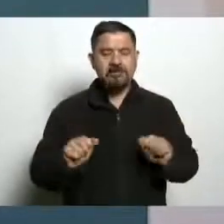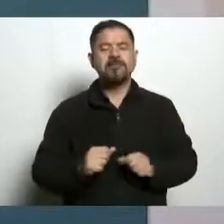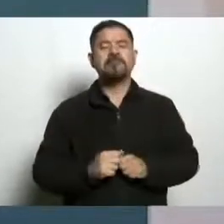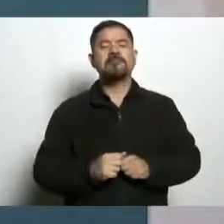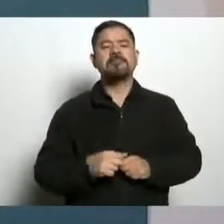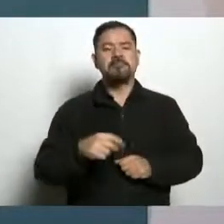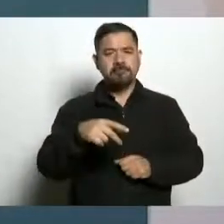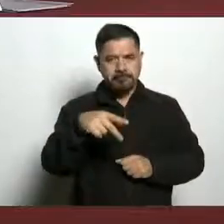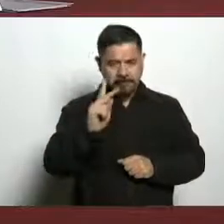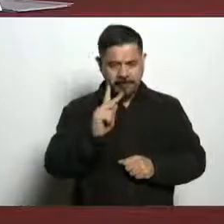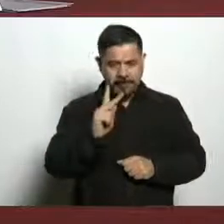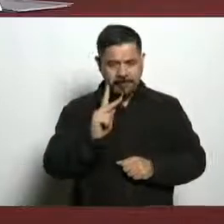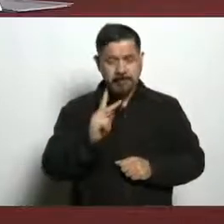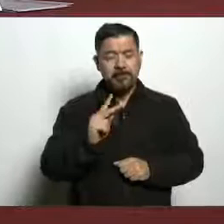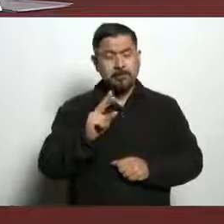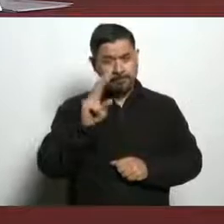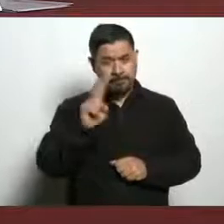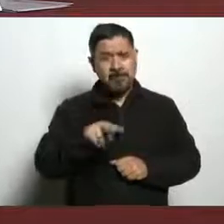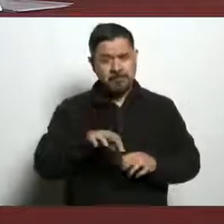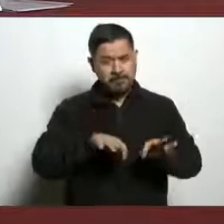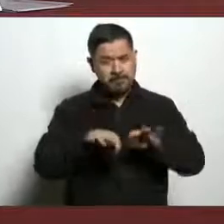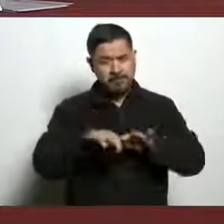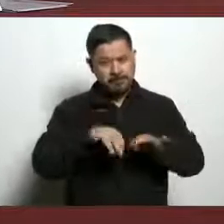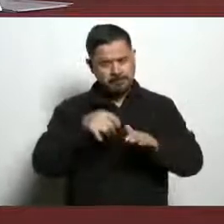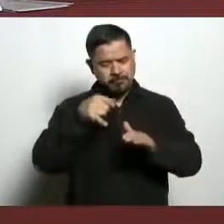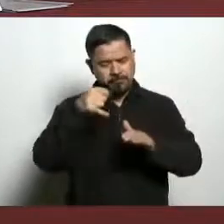también profunda